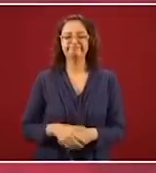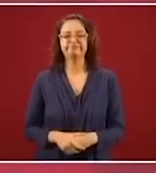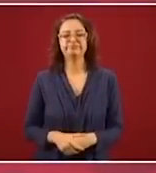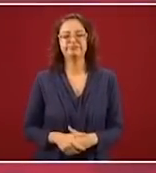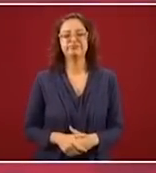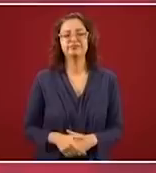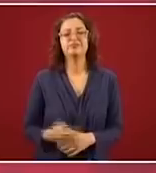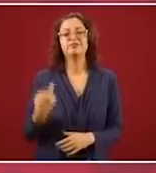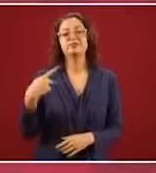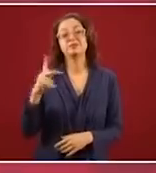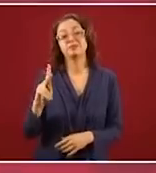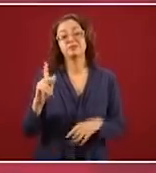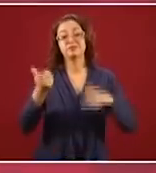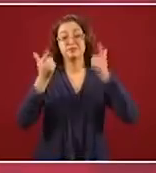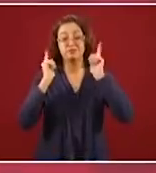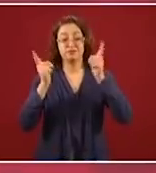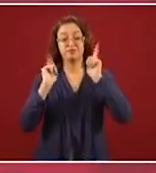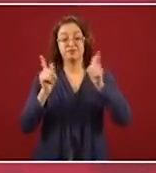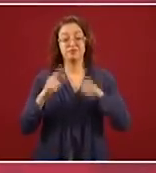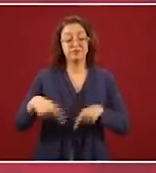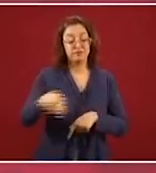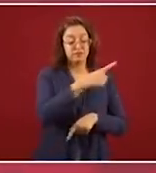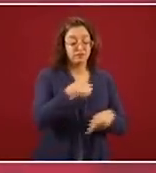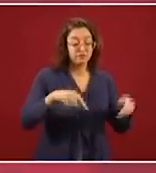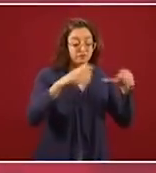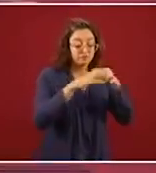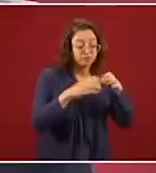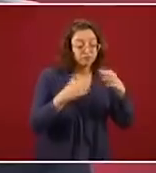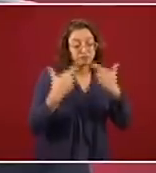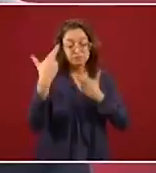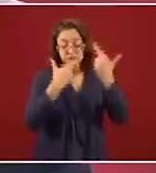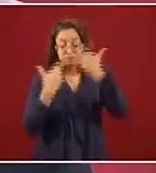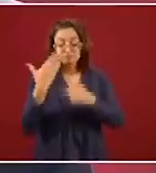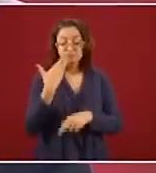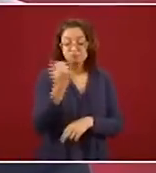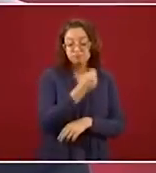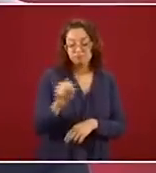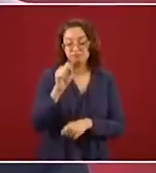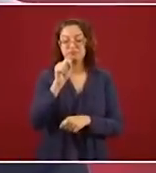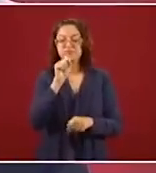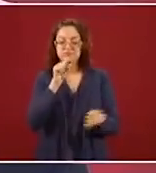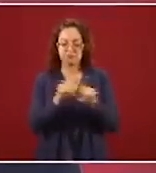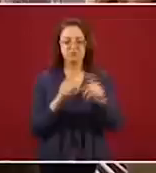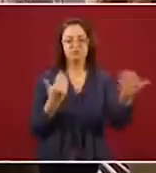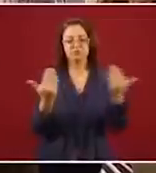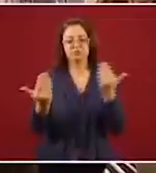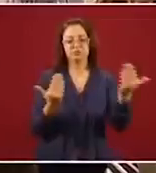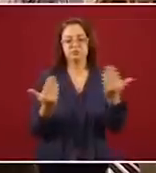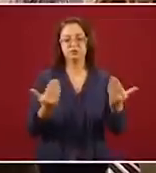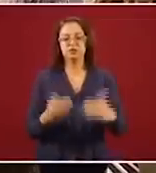ojalá y los analistas nuestros tomen en cuenta eso también, ¿no?